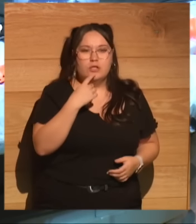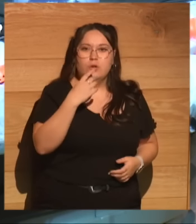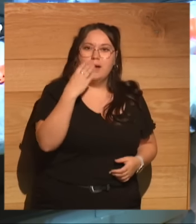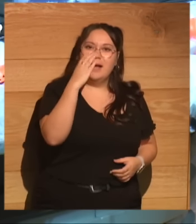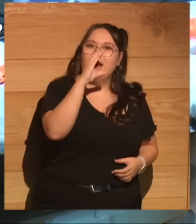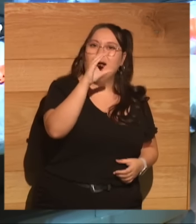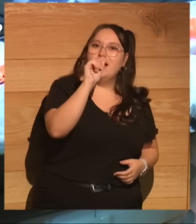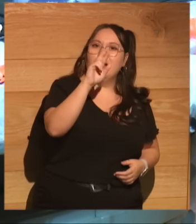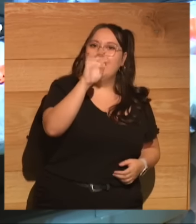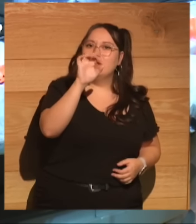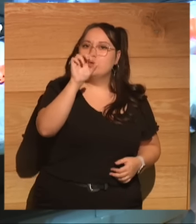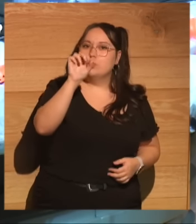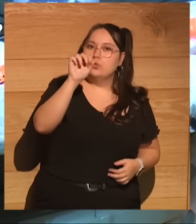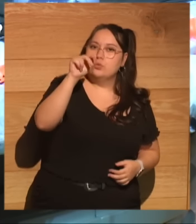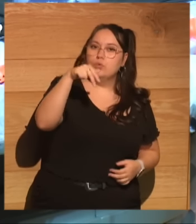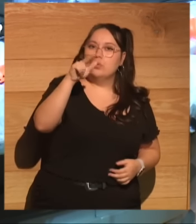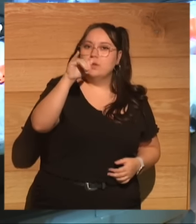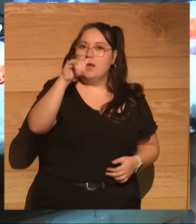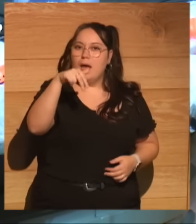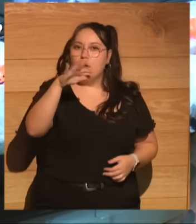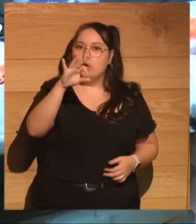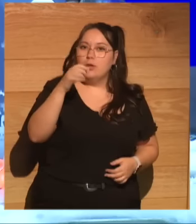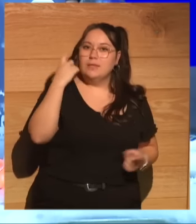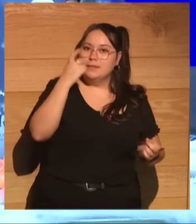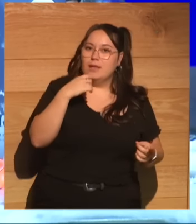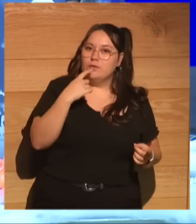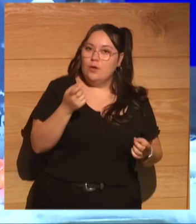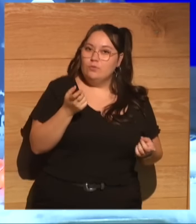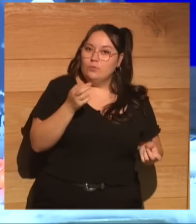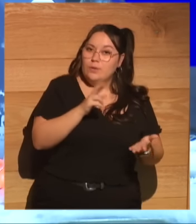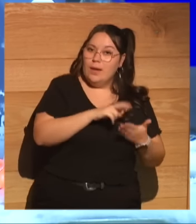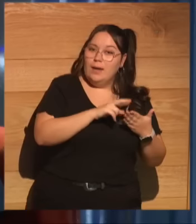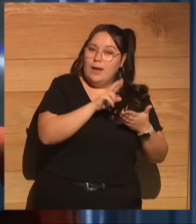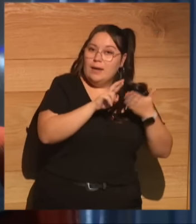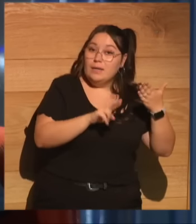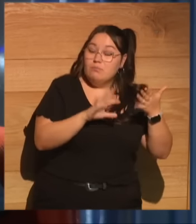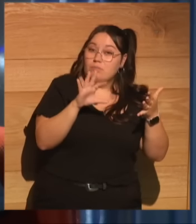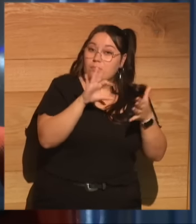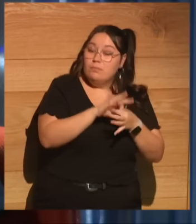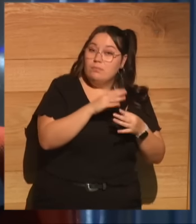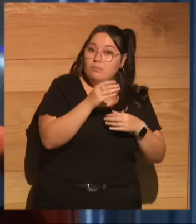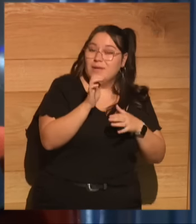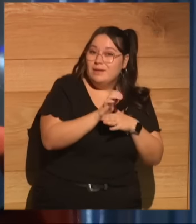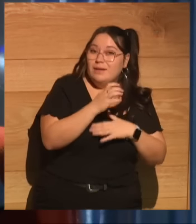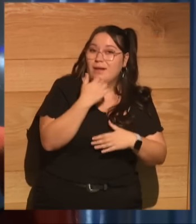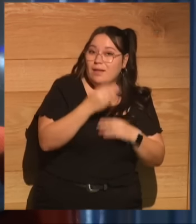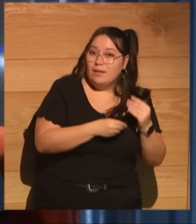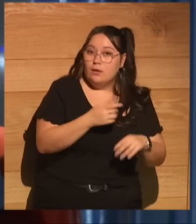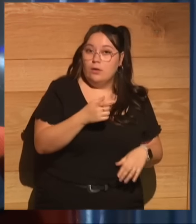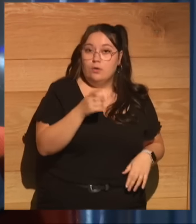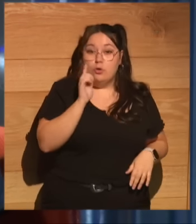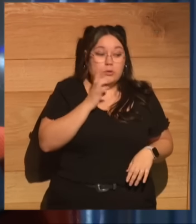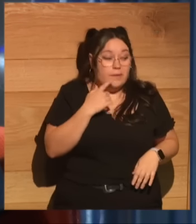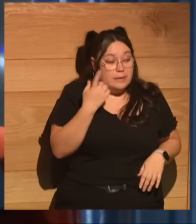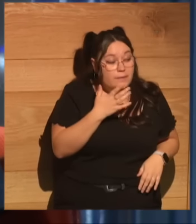¿no? Ah, vale, estás en busca de algún tipo de rima. Sí, está buscando la rimita de... No, estaba pensando si eso existía en castellano, que es